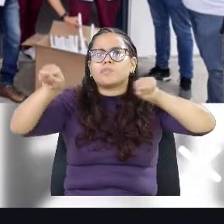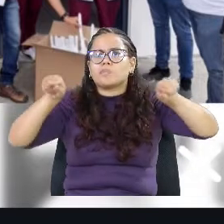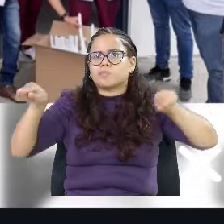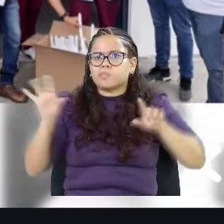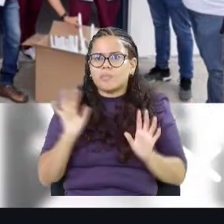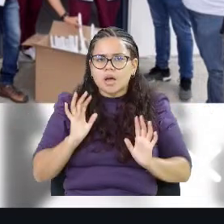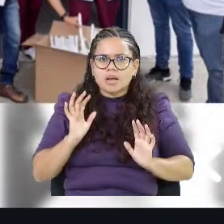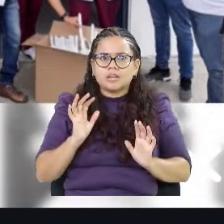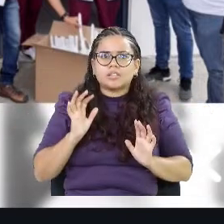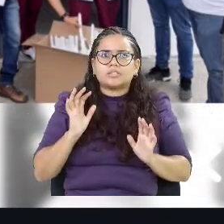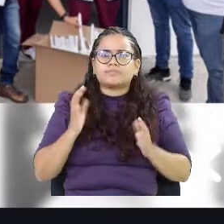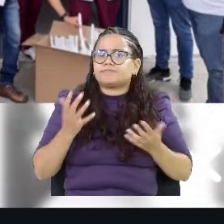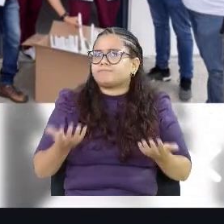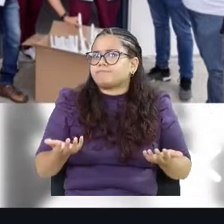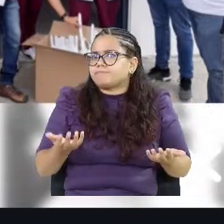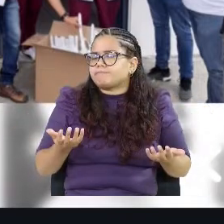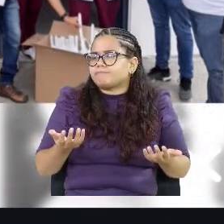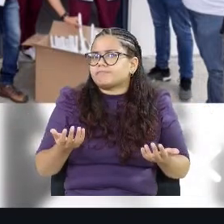Eh,